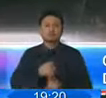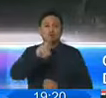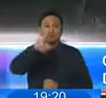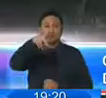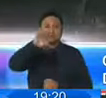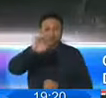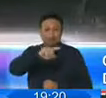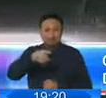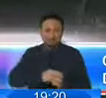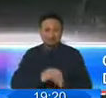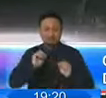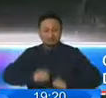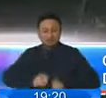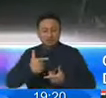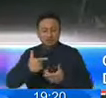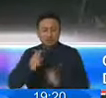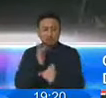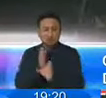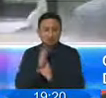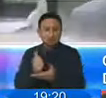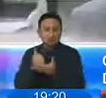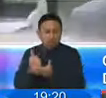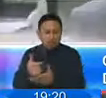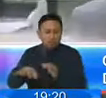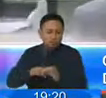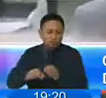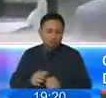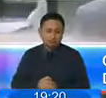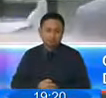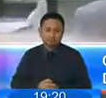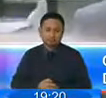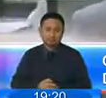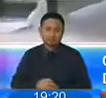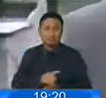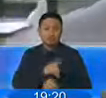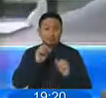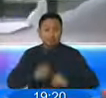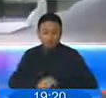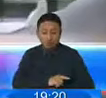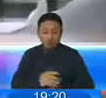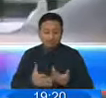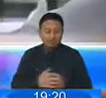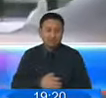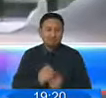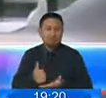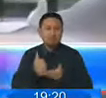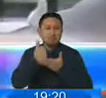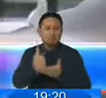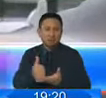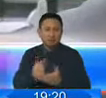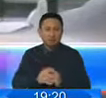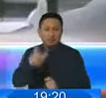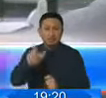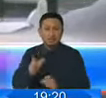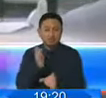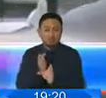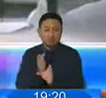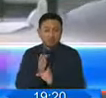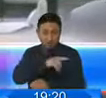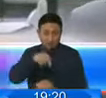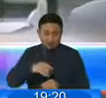Chico, donde recibió ayuda psicológica. Para que darle el soporte telefónico a través de nuestro personal médico de